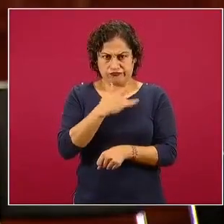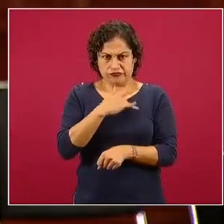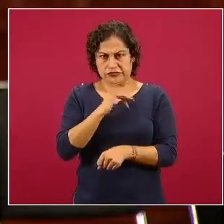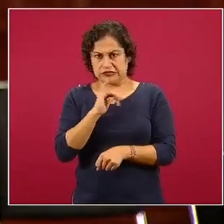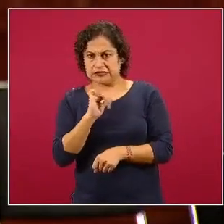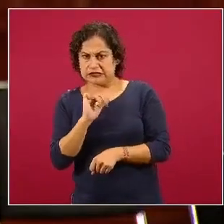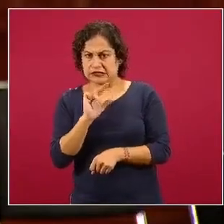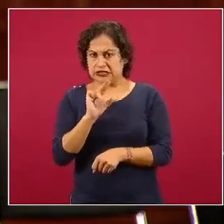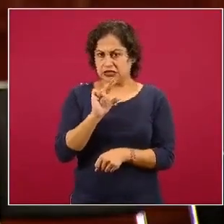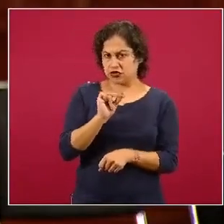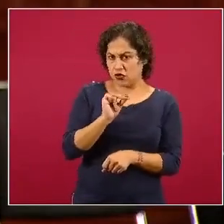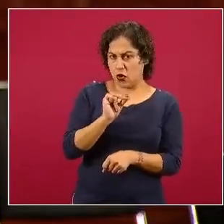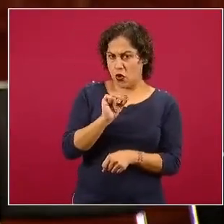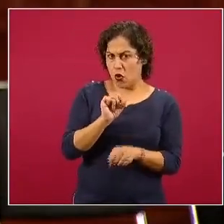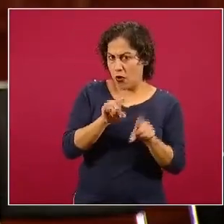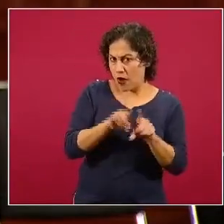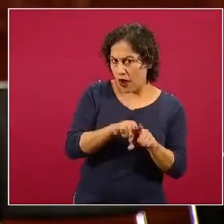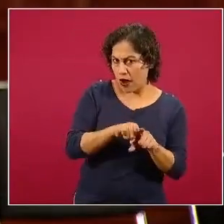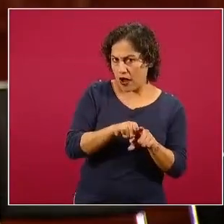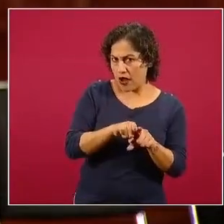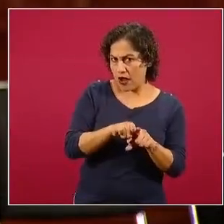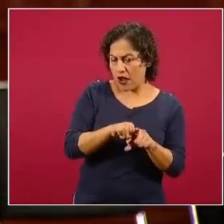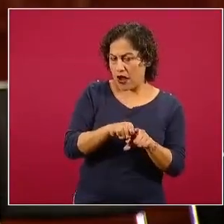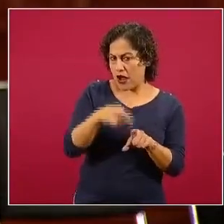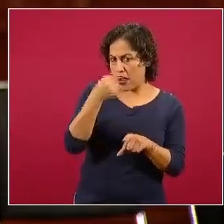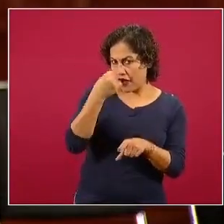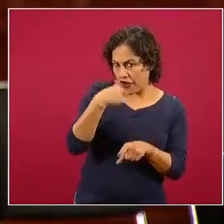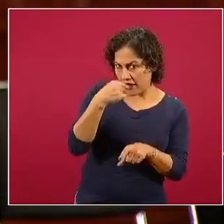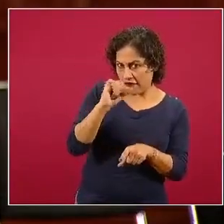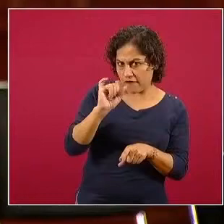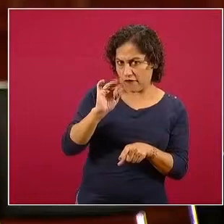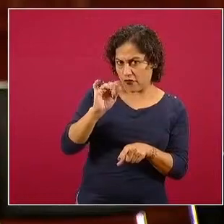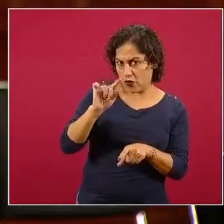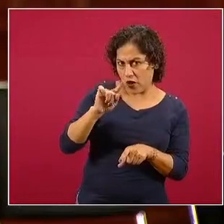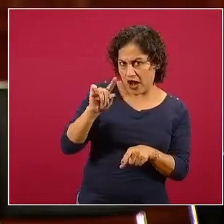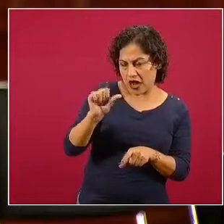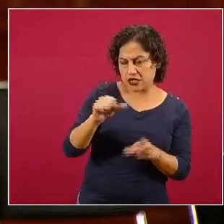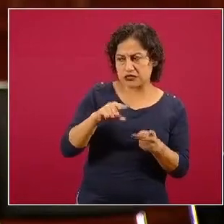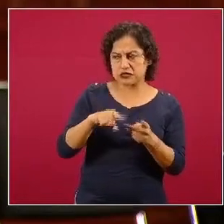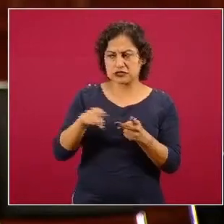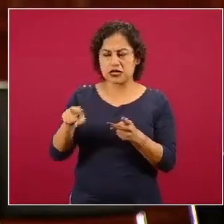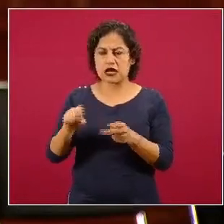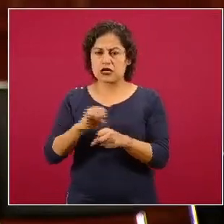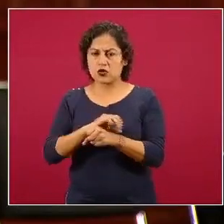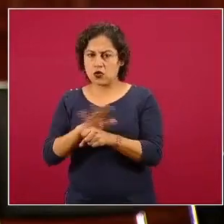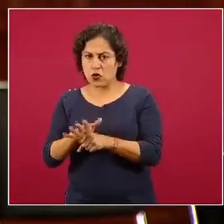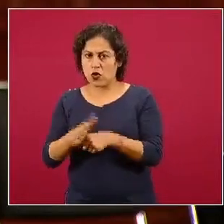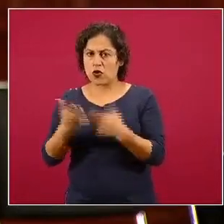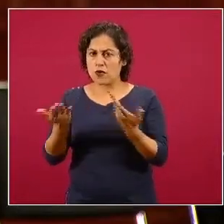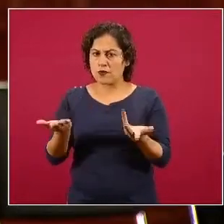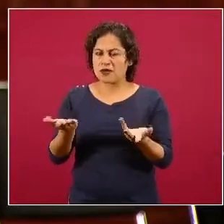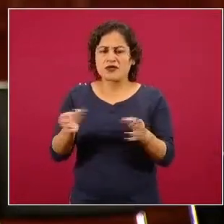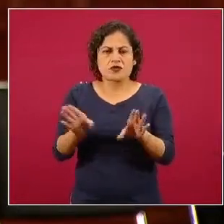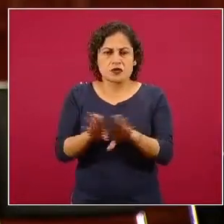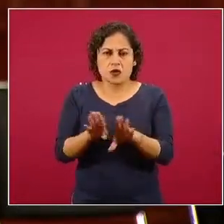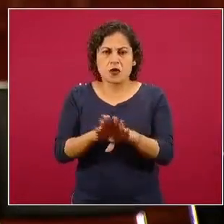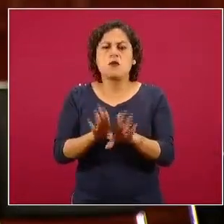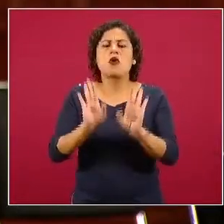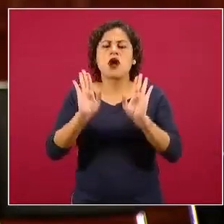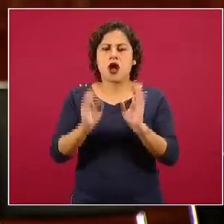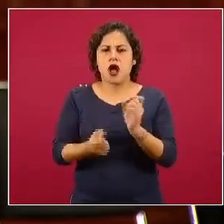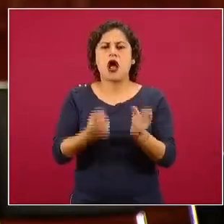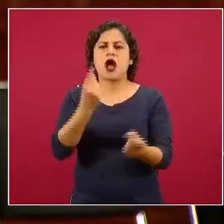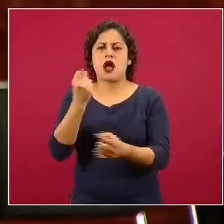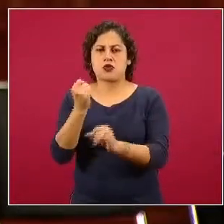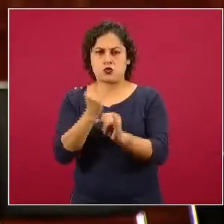cuadros con la influenza y el COVID-19? Por redes sociales dan algunos señalamientos,